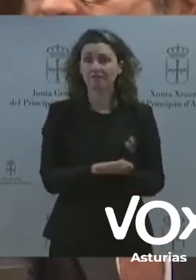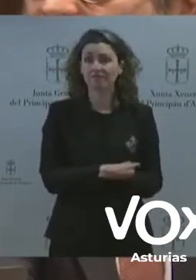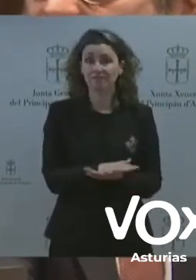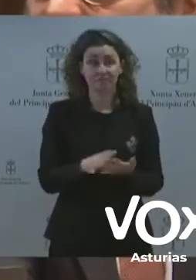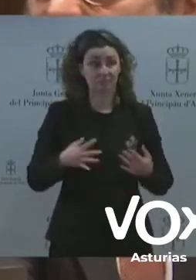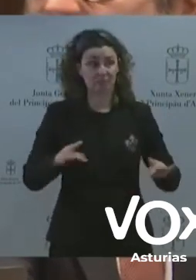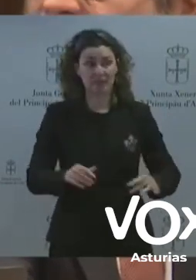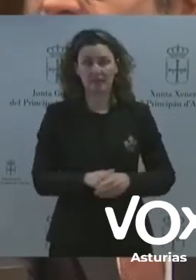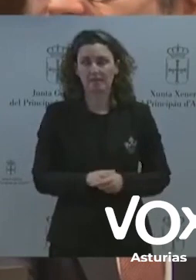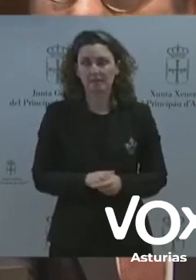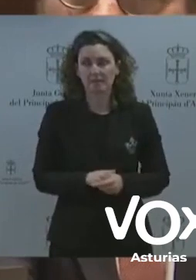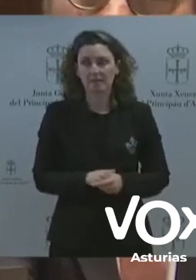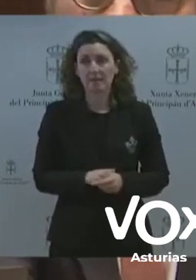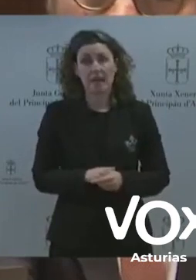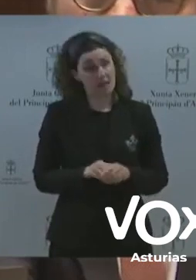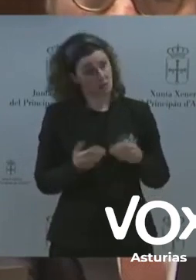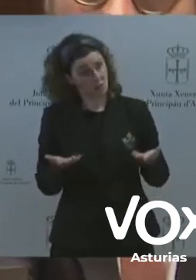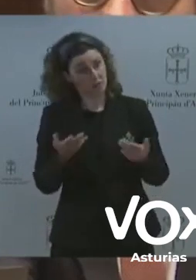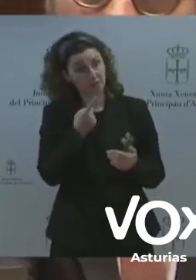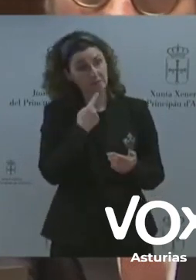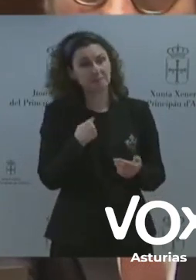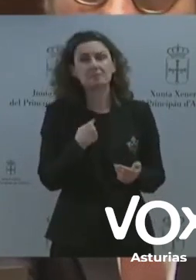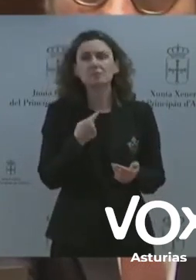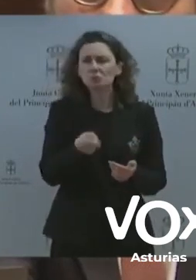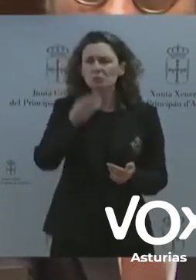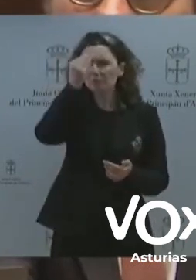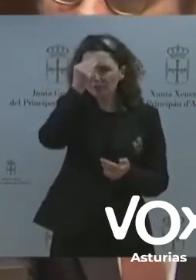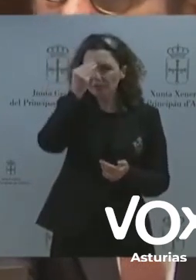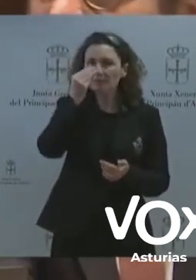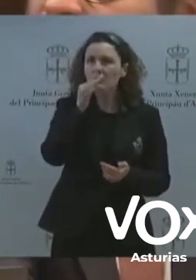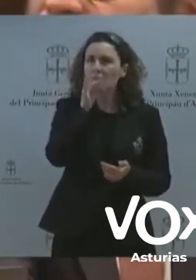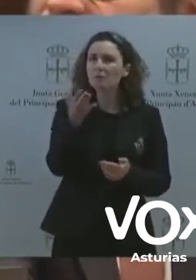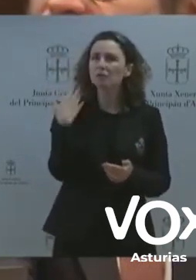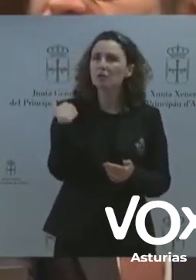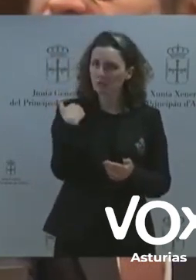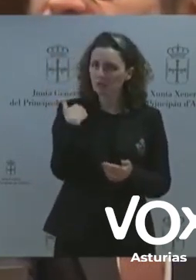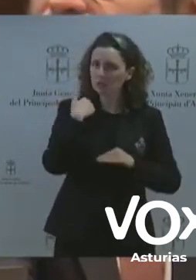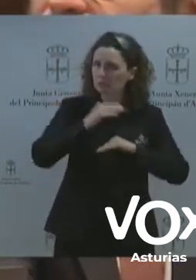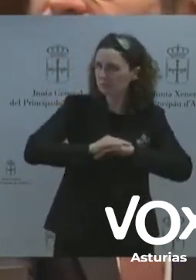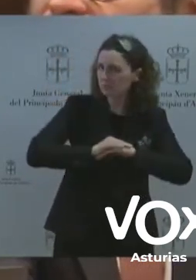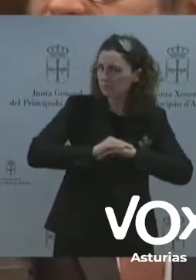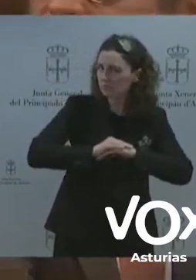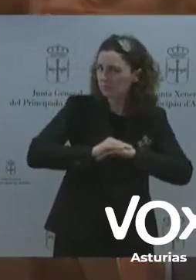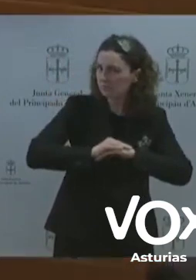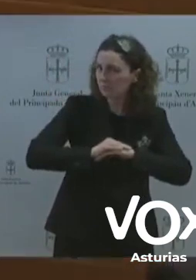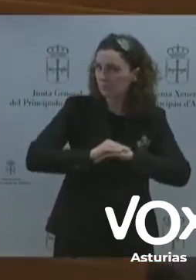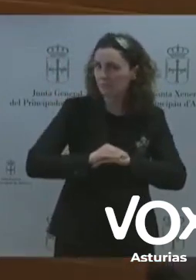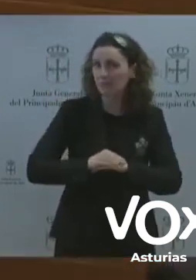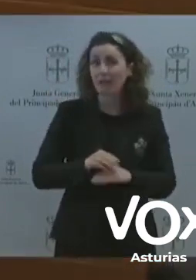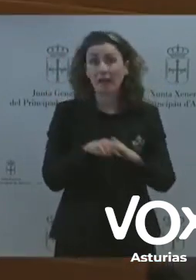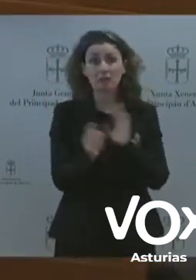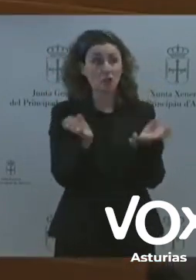que díganos, ¿considera que ha cumplido sus compromisos y promesas con los asturianos? Ni ha gestionado, ni ha legislado,